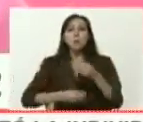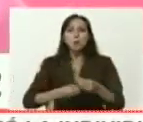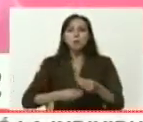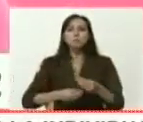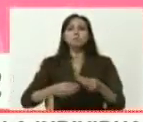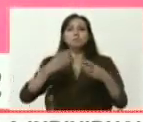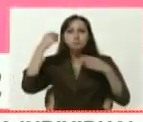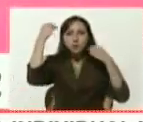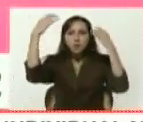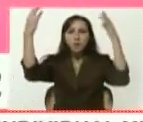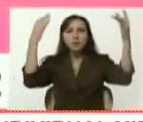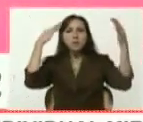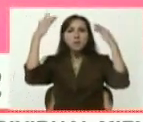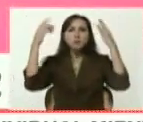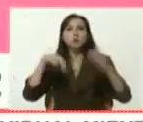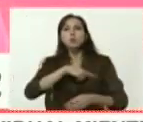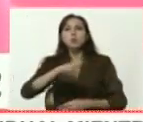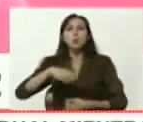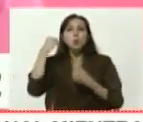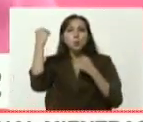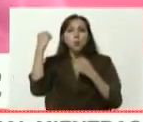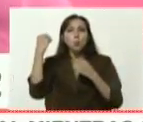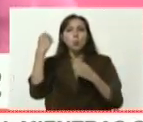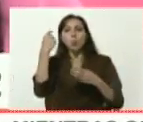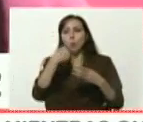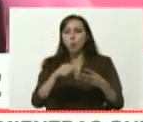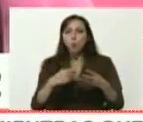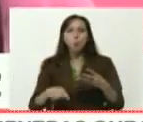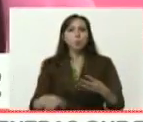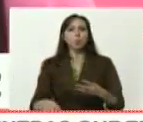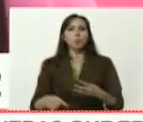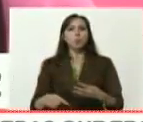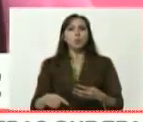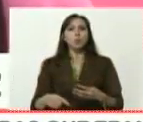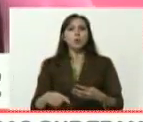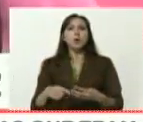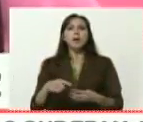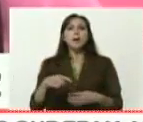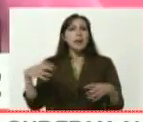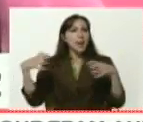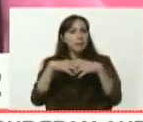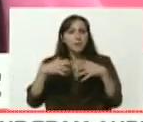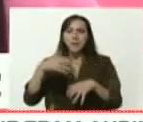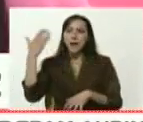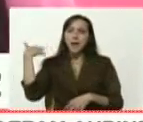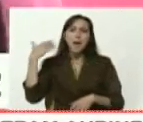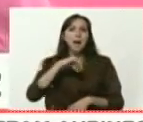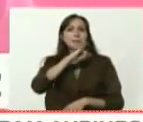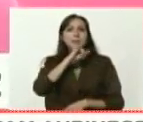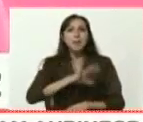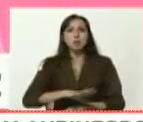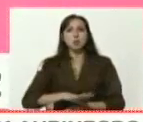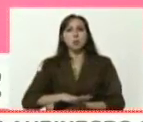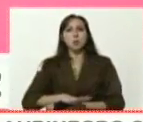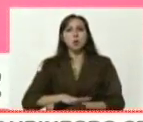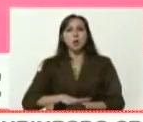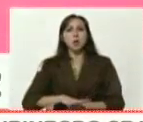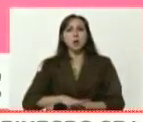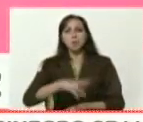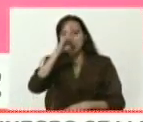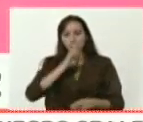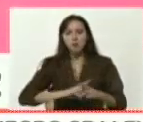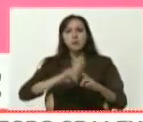héroes, de nuestras heroínas, de todos nuestros mártires que cayeron en la batalla por la dignidad de Venezuela?